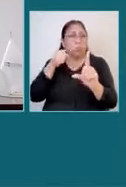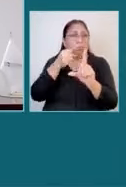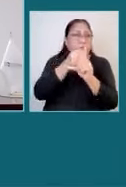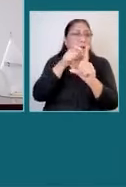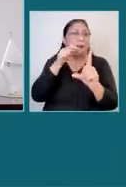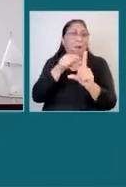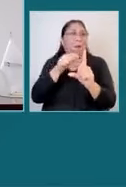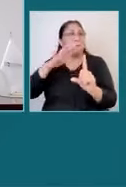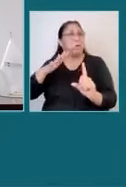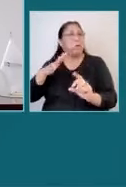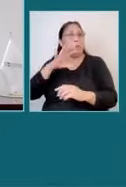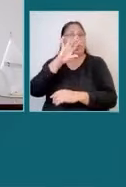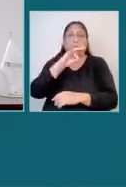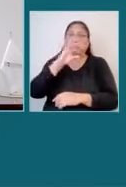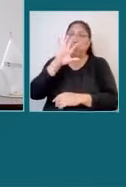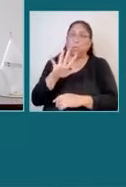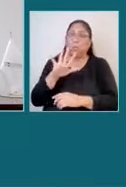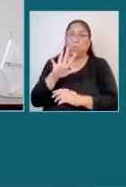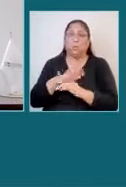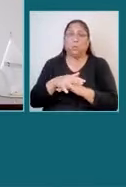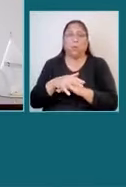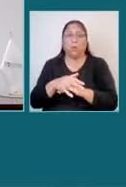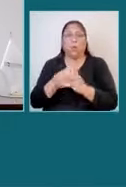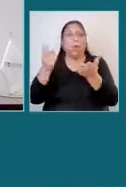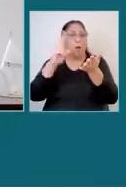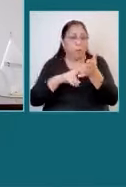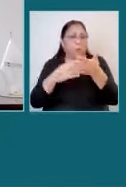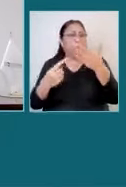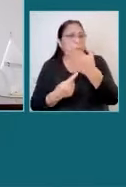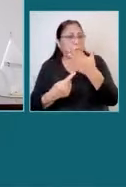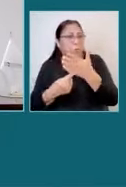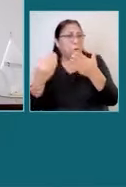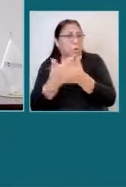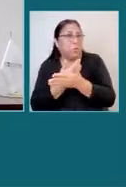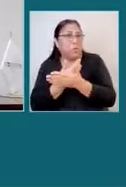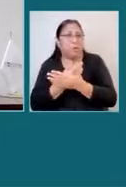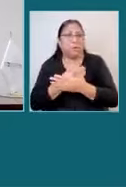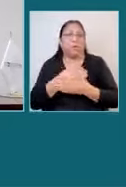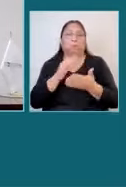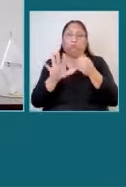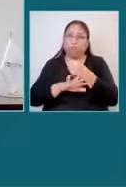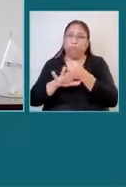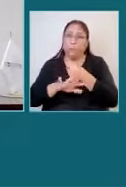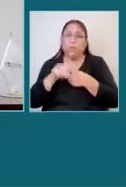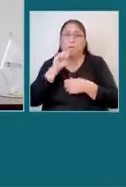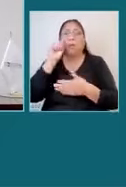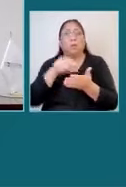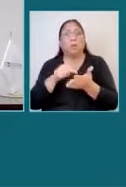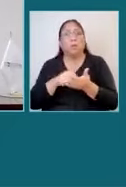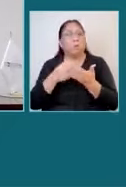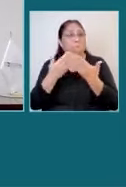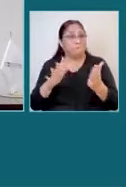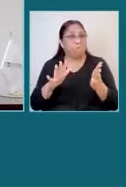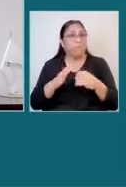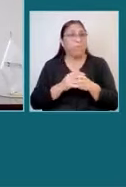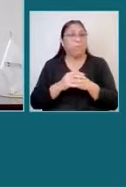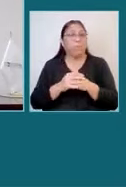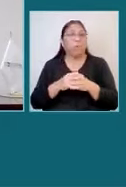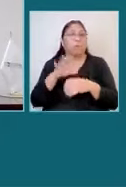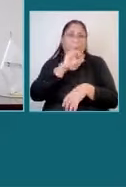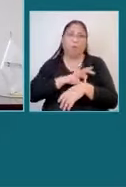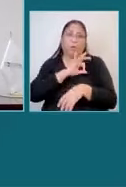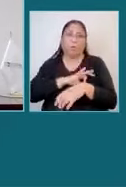en alrededor de 75 startups con base tecnológica. Y también, bueno,